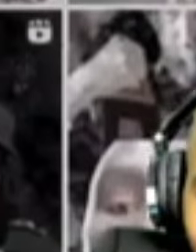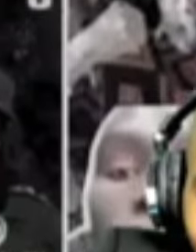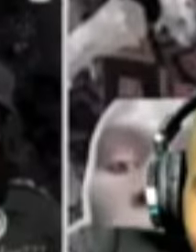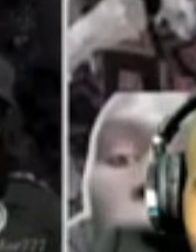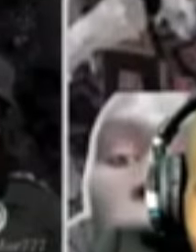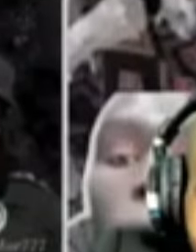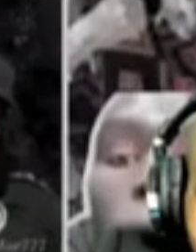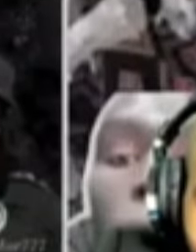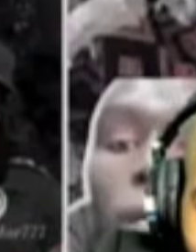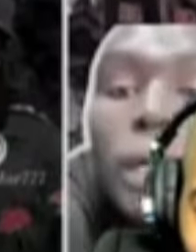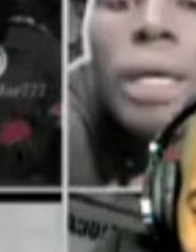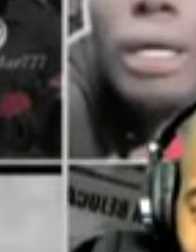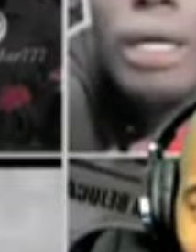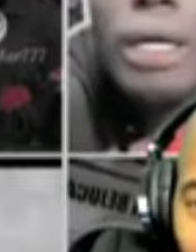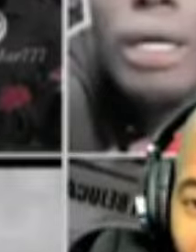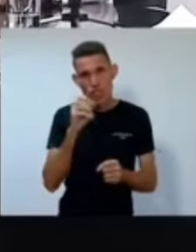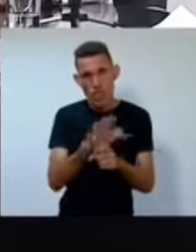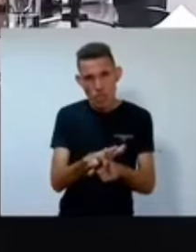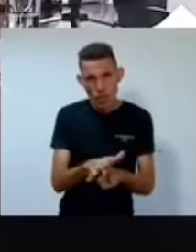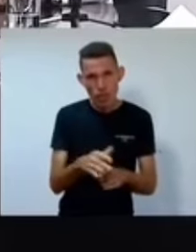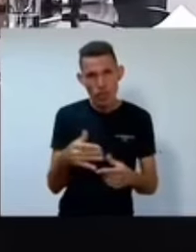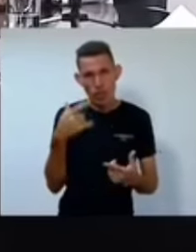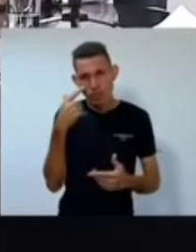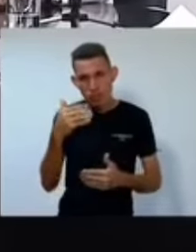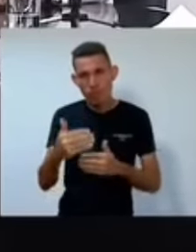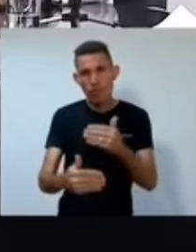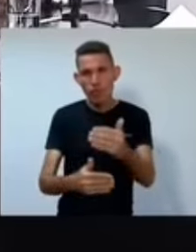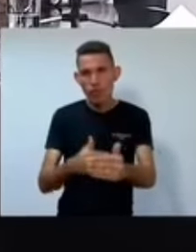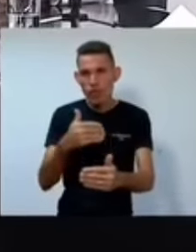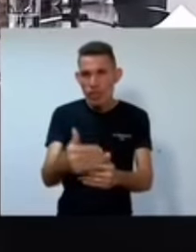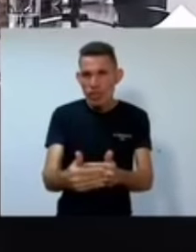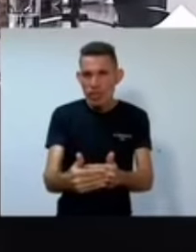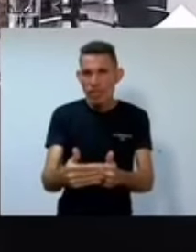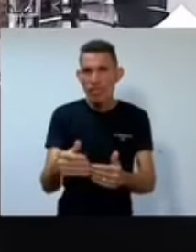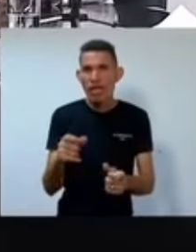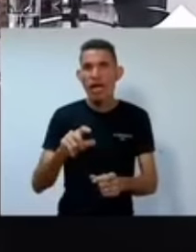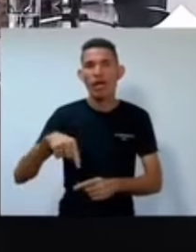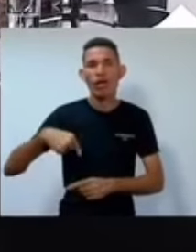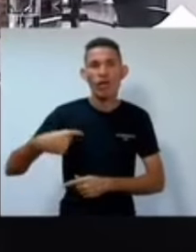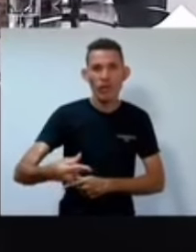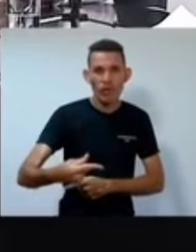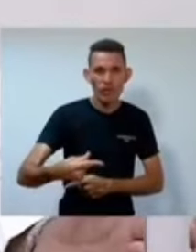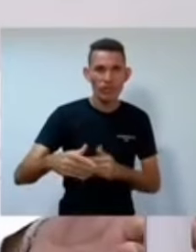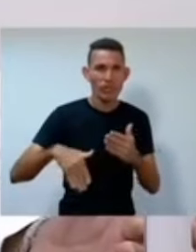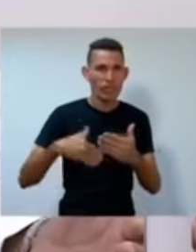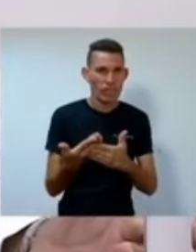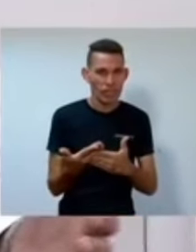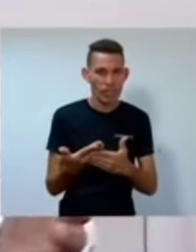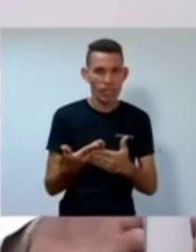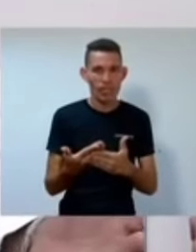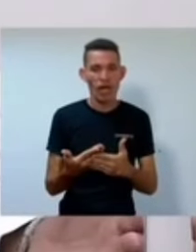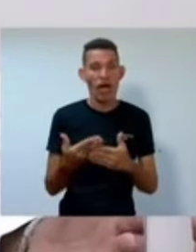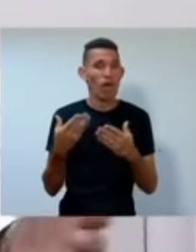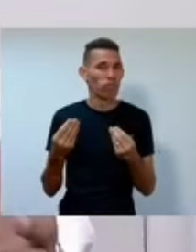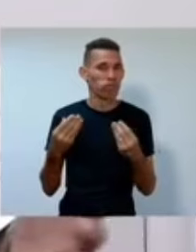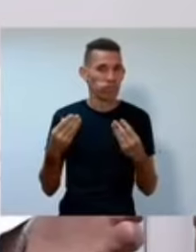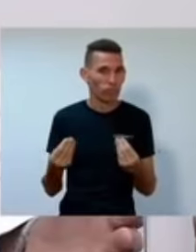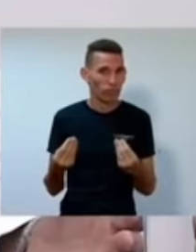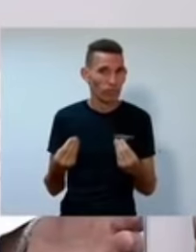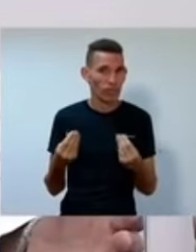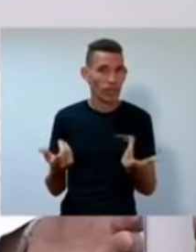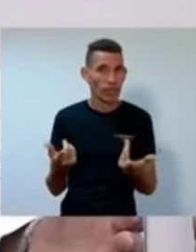Tato, viejo. ¿Qué cosa es esto, Tato, viejo? El día siguiente hay muchas limitaciones. Muchas, muchas. Muchas,